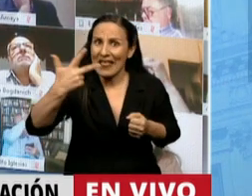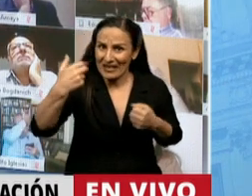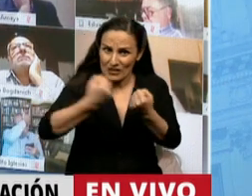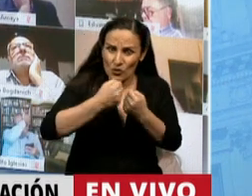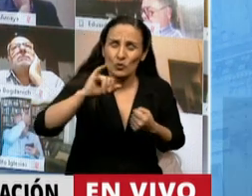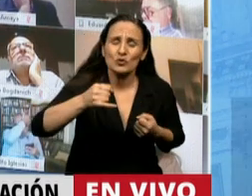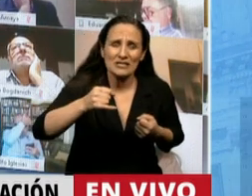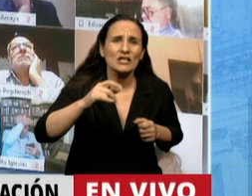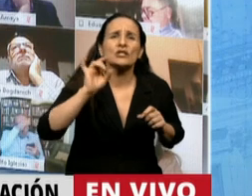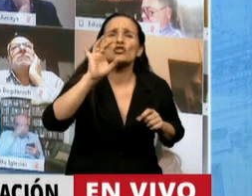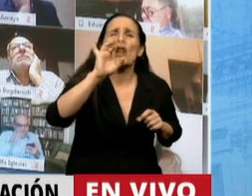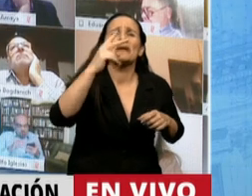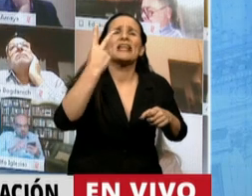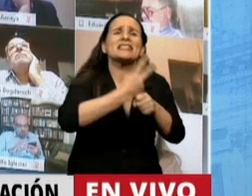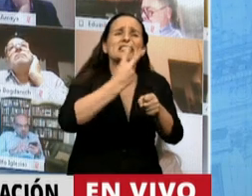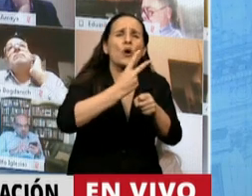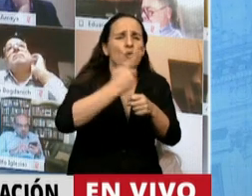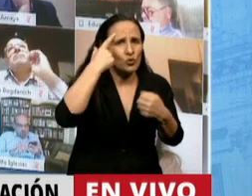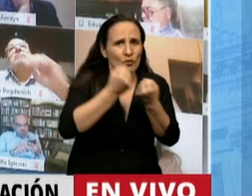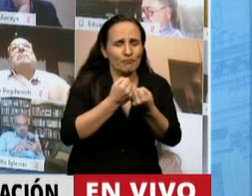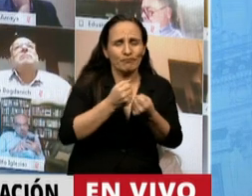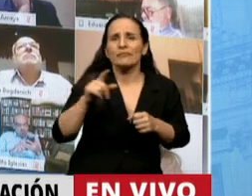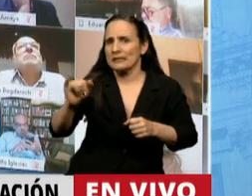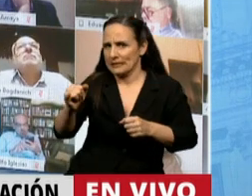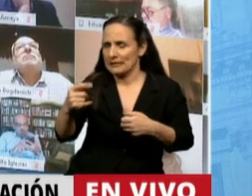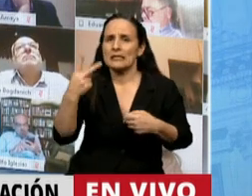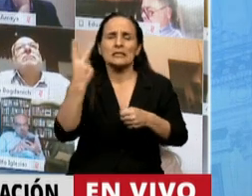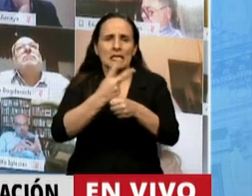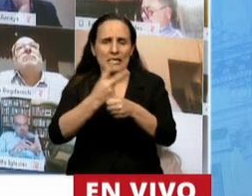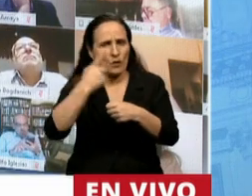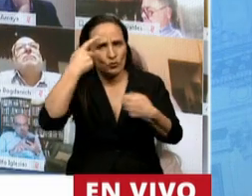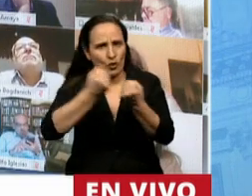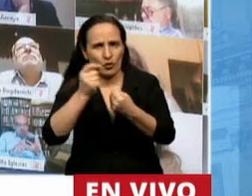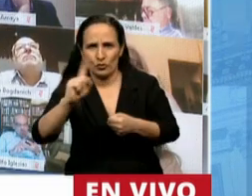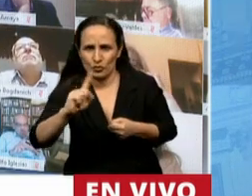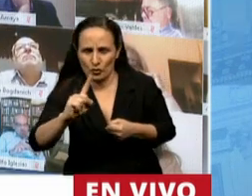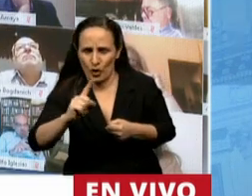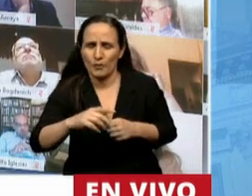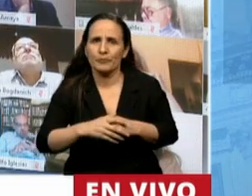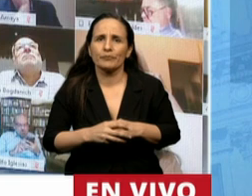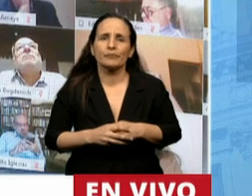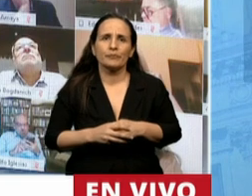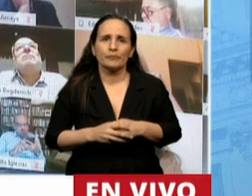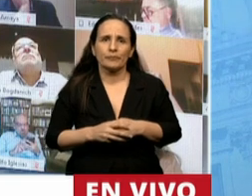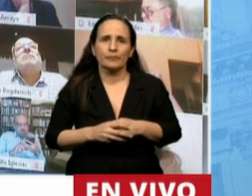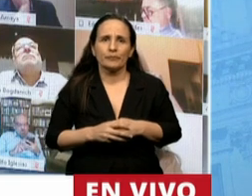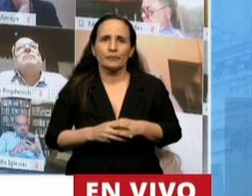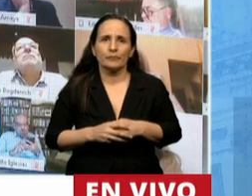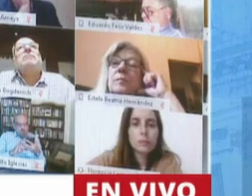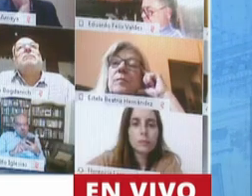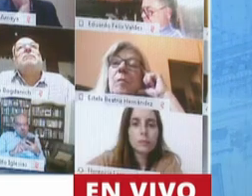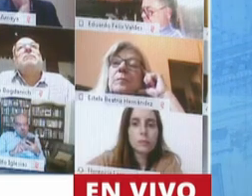tercero el segundo en el segundo es el la discrepancia estaría en el artículo segundo muy